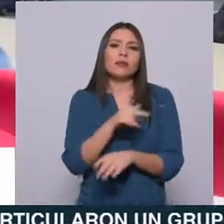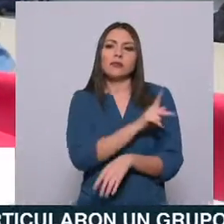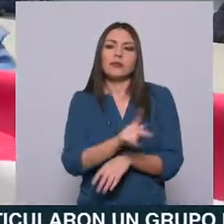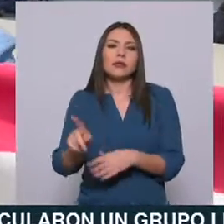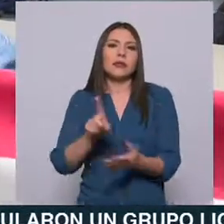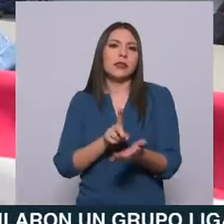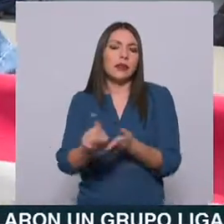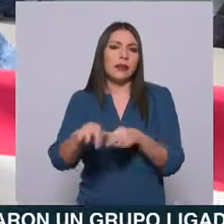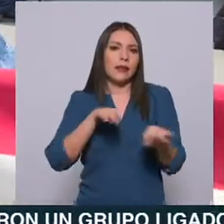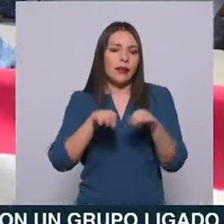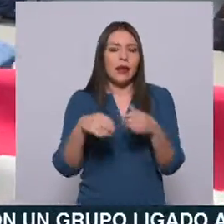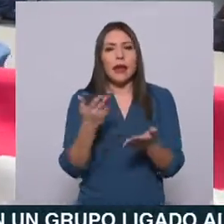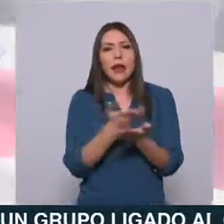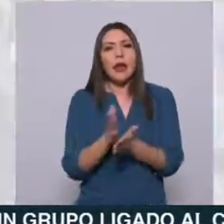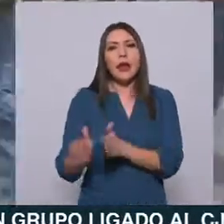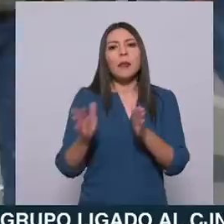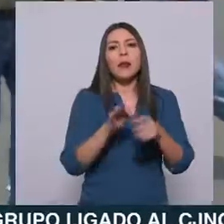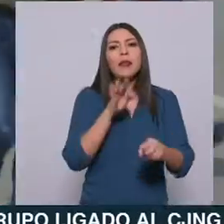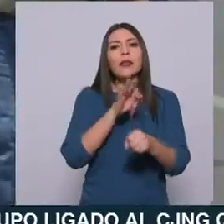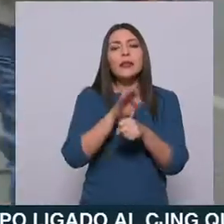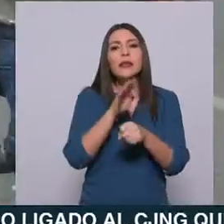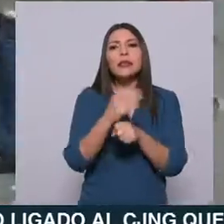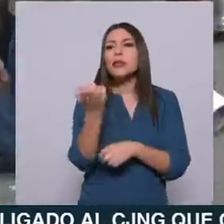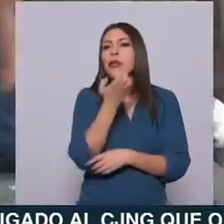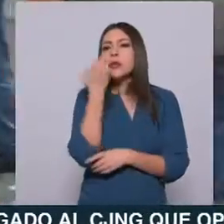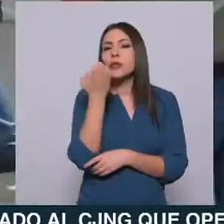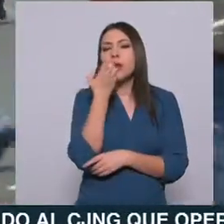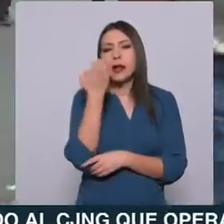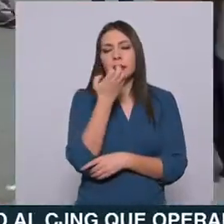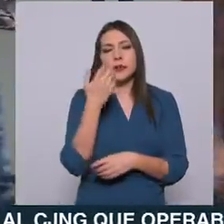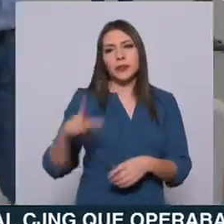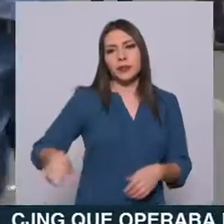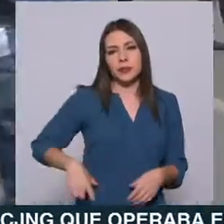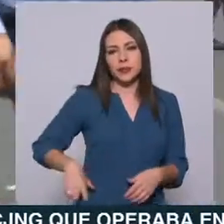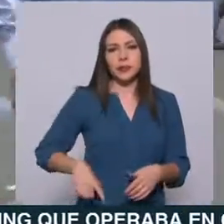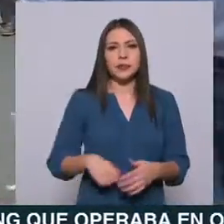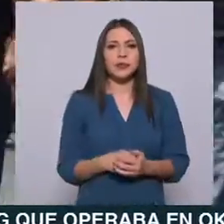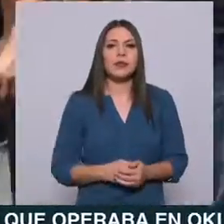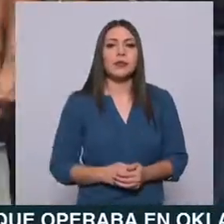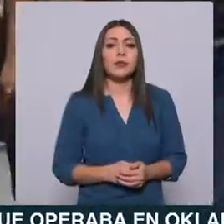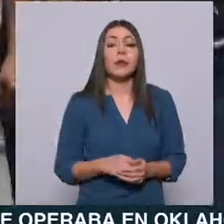pero también la defensa de la escuela pública. Al concluir el mitin, los